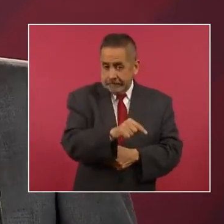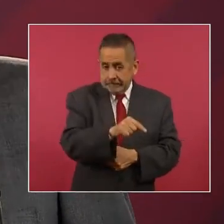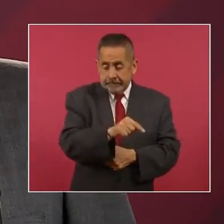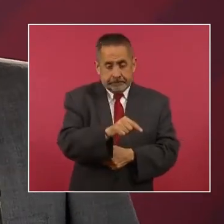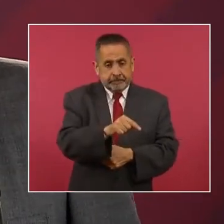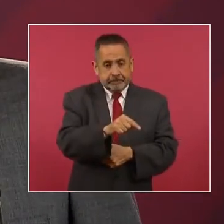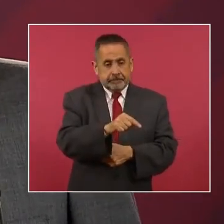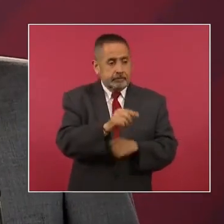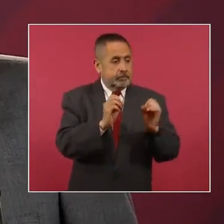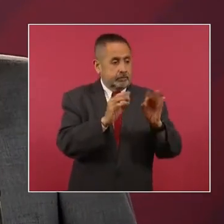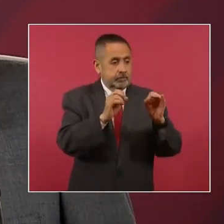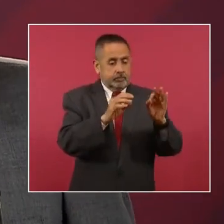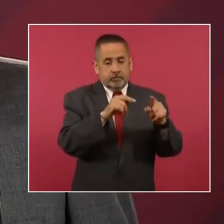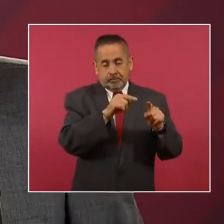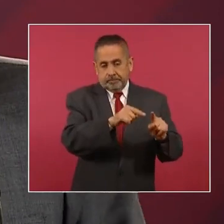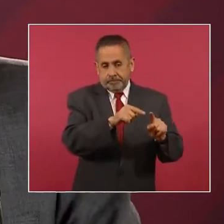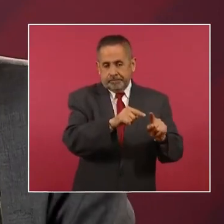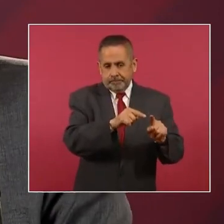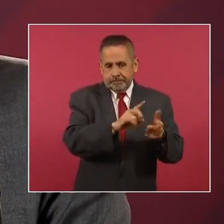el que está